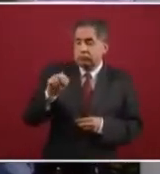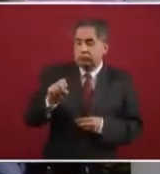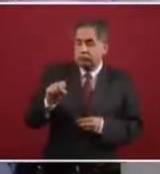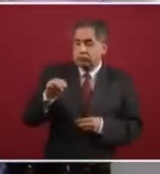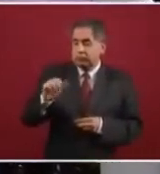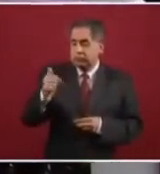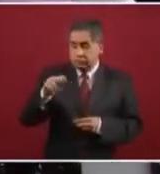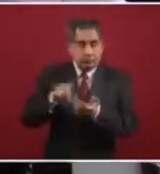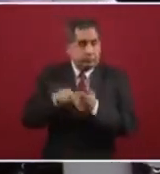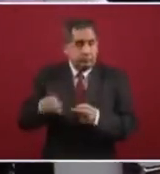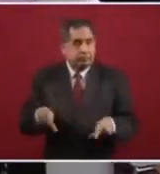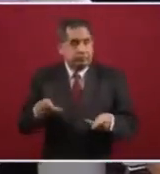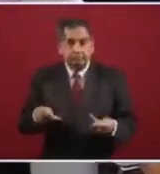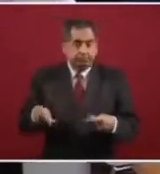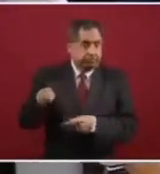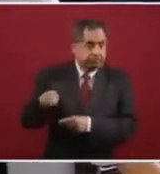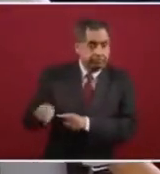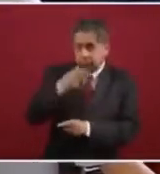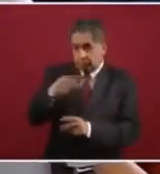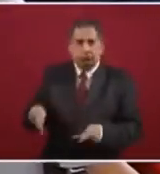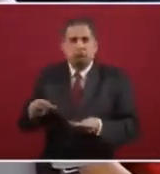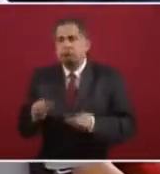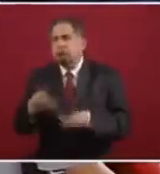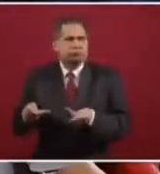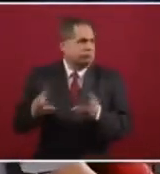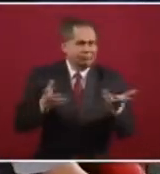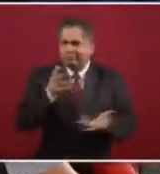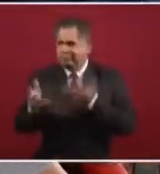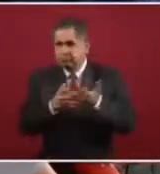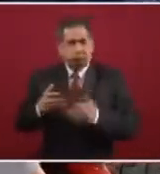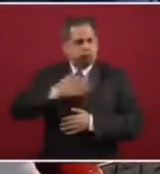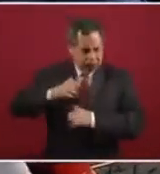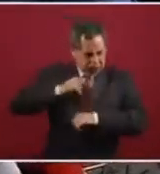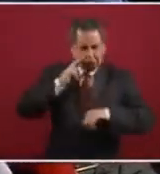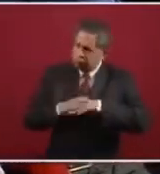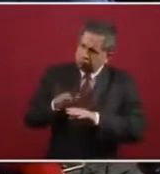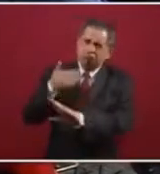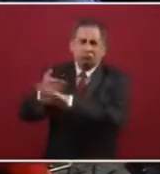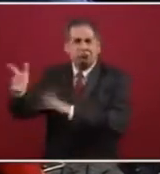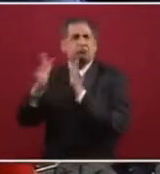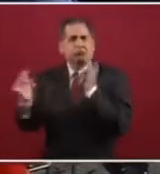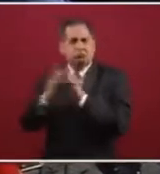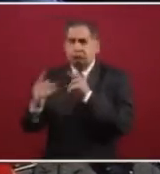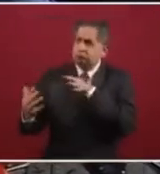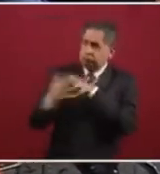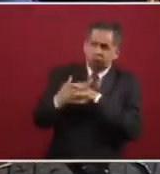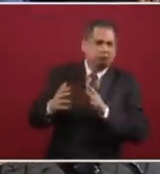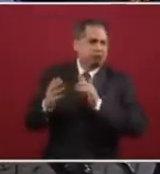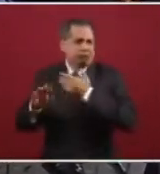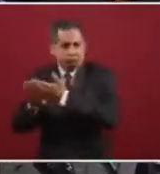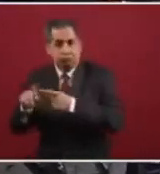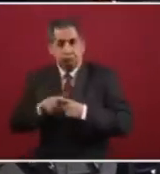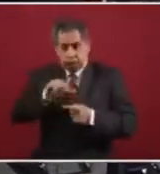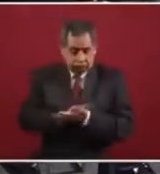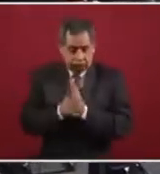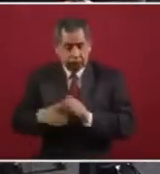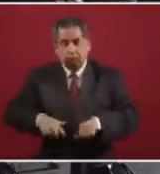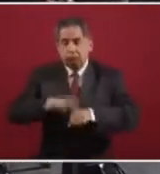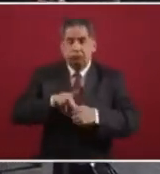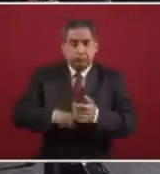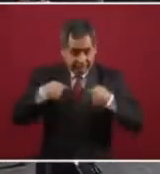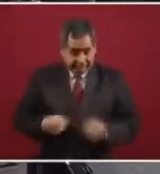era comerciante y encabezó la lucha contra los franceses. Luego fue gobernador del estado y cuando